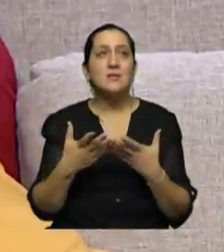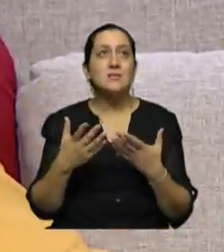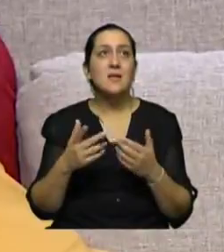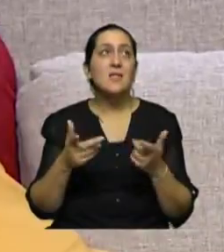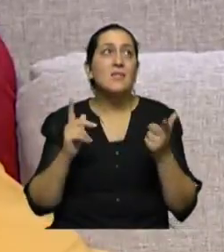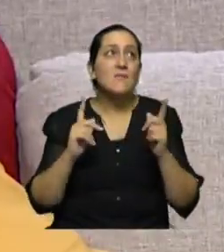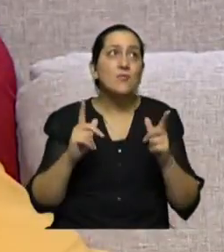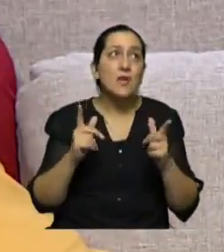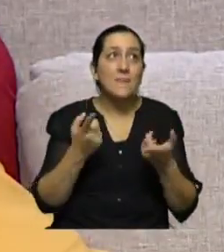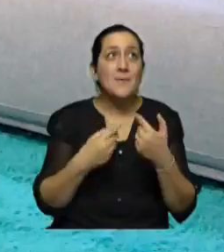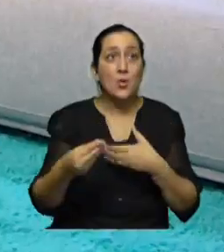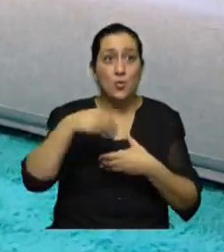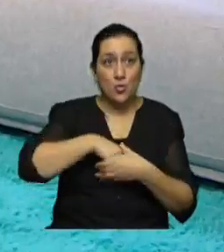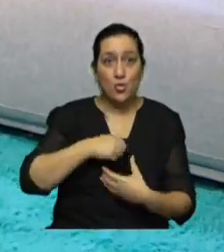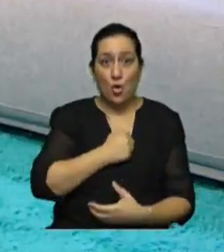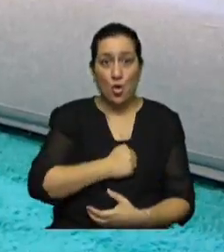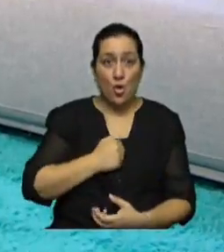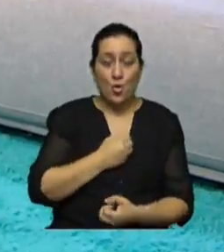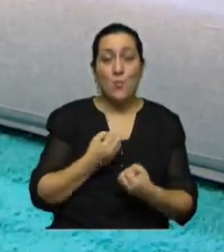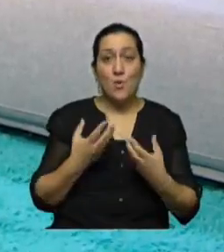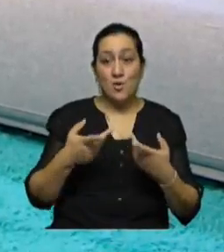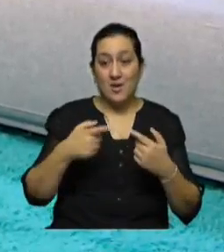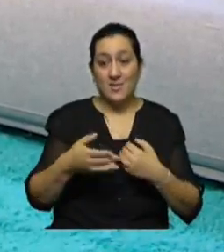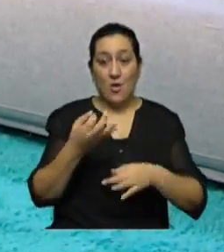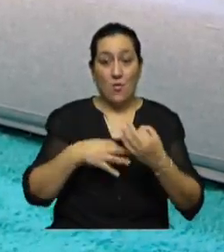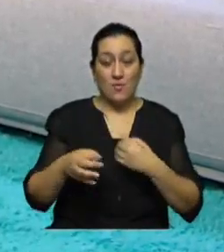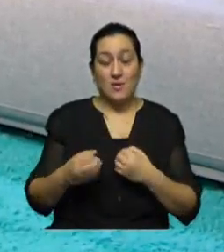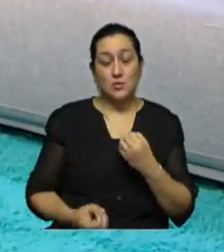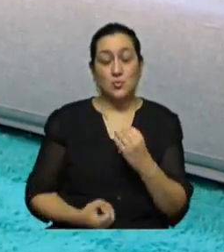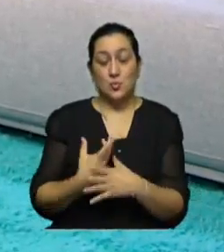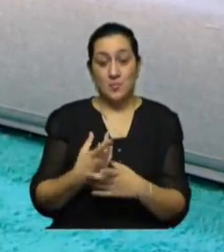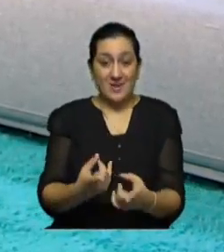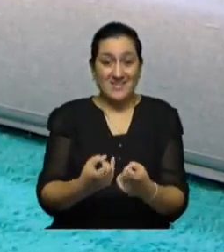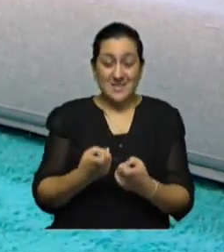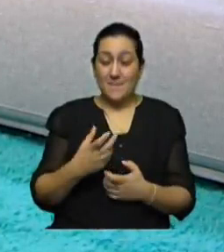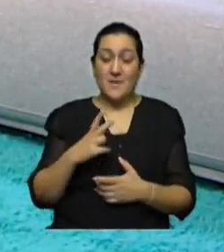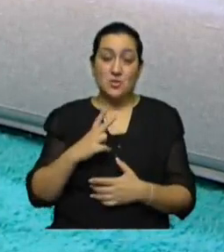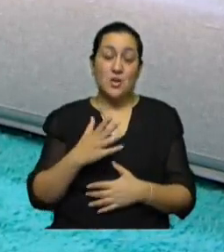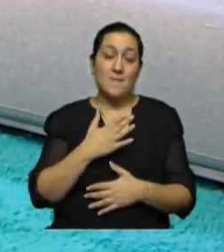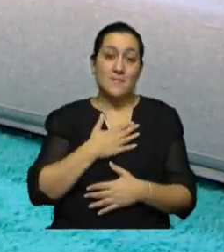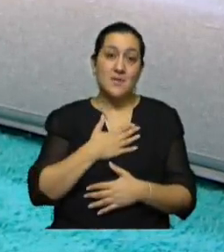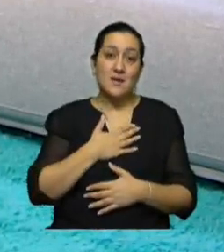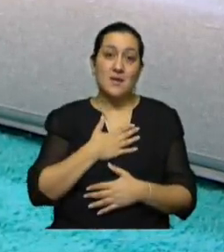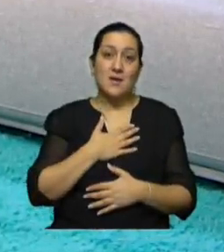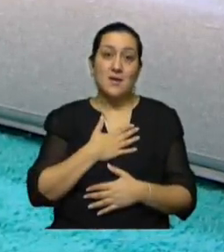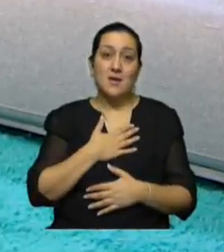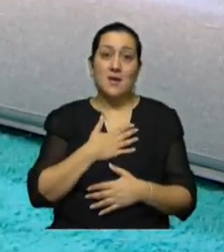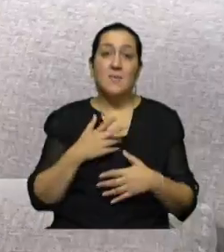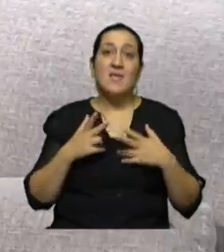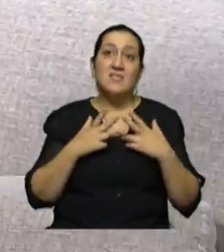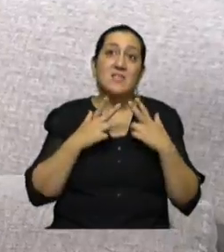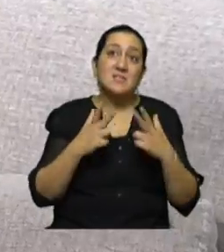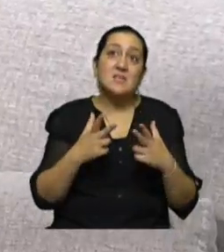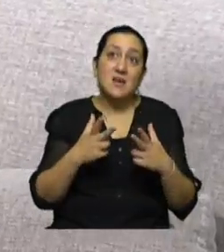homenaje a la vida? Bueno, Anami nace justamente por una necesidad personal mía de decirle a la vida, hola vida, volvamos